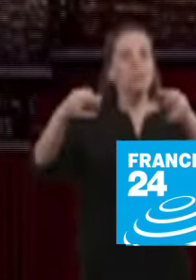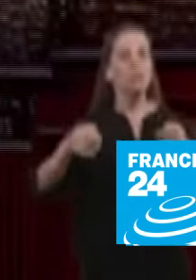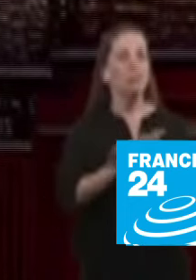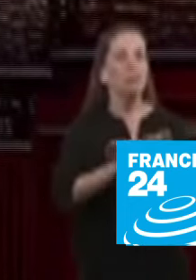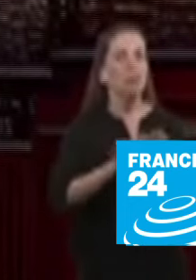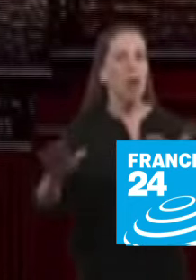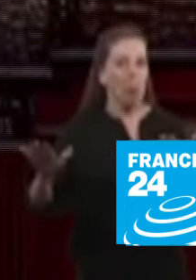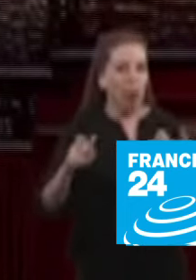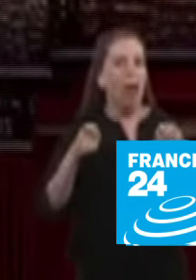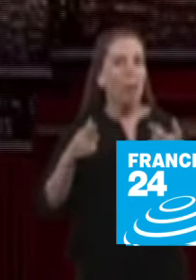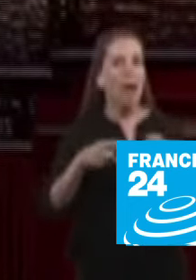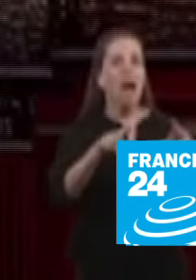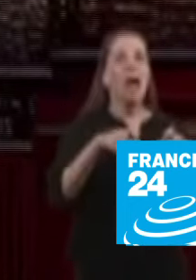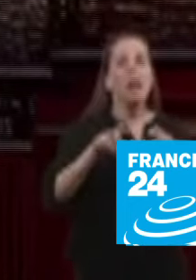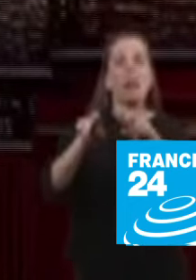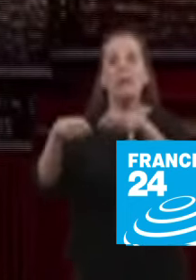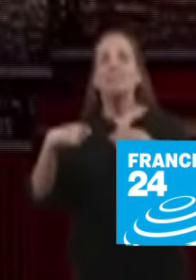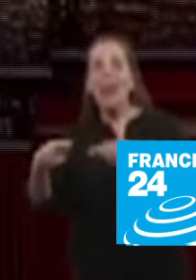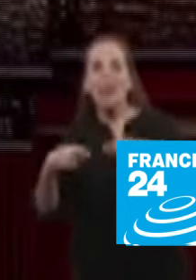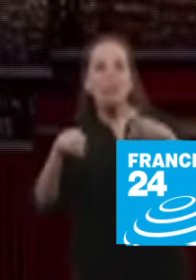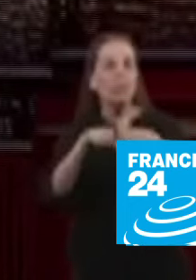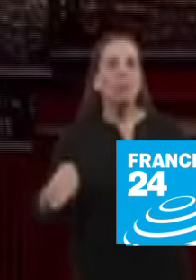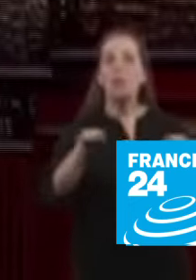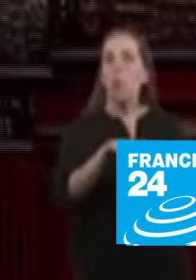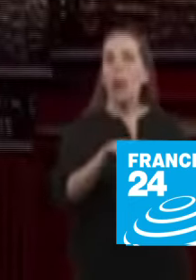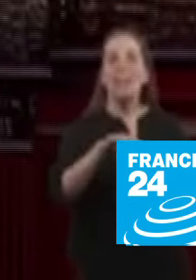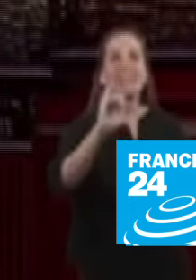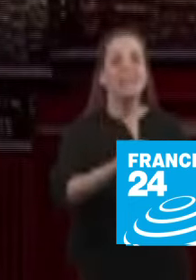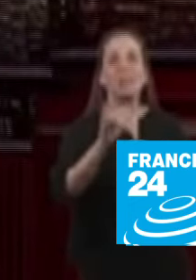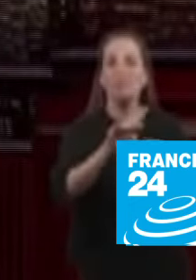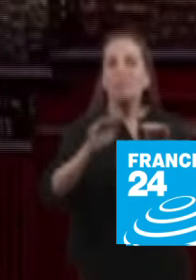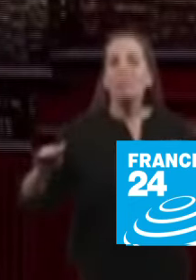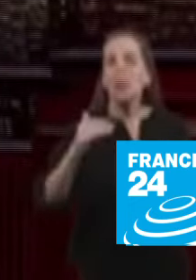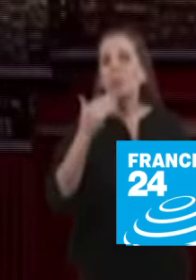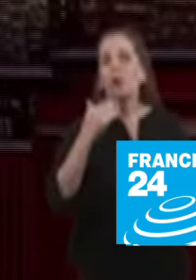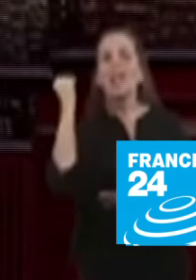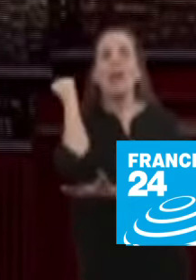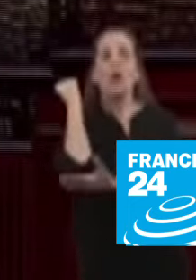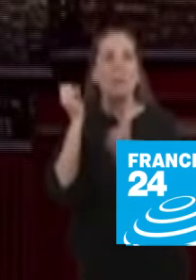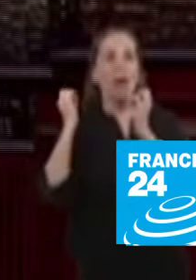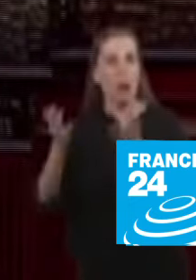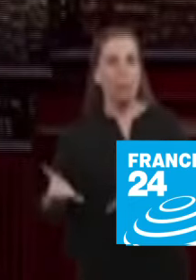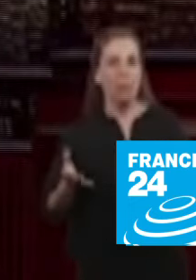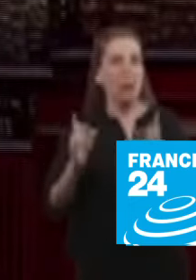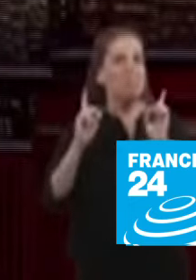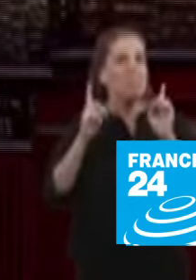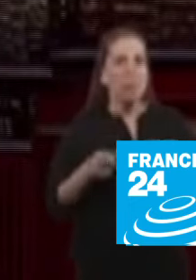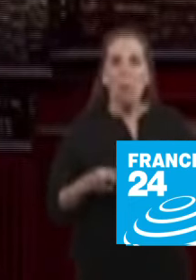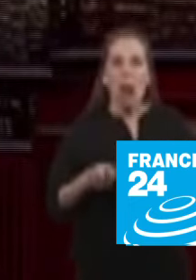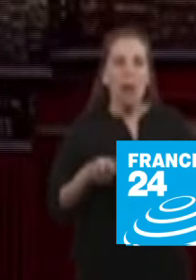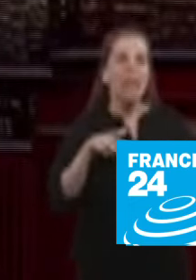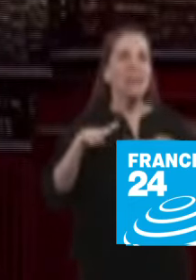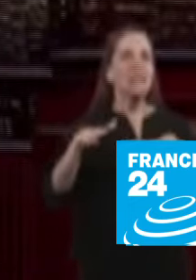Miley que han arruinado a este país En referencia a Argentina lo curioso Es que la mayoría de los legisladores a los que se los decía era